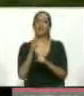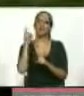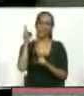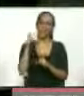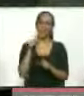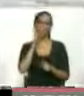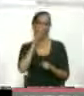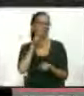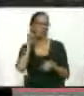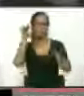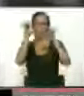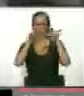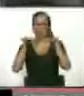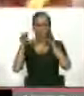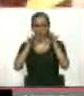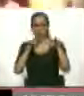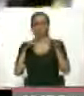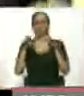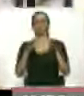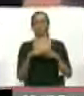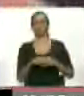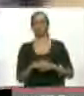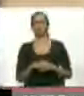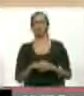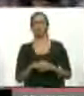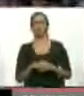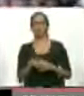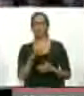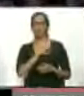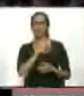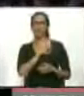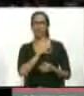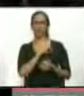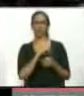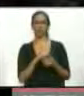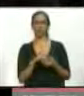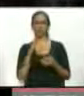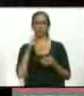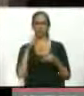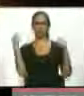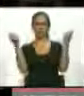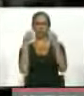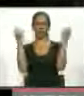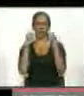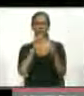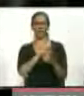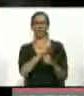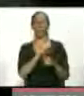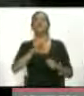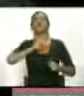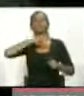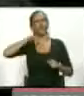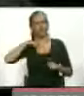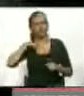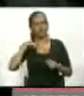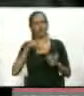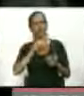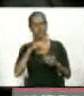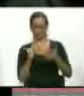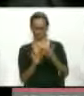manipulación su mentira y sus miedos su propaganda de niell nosotros con nuestros argumentos